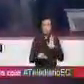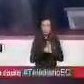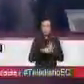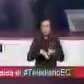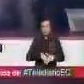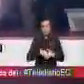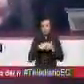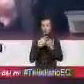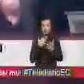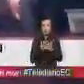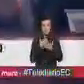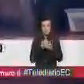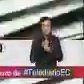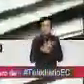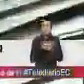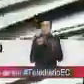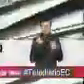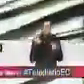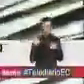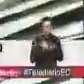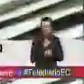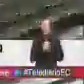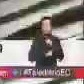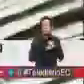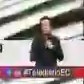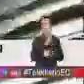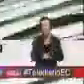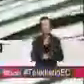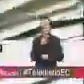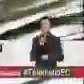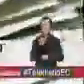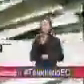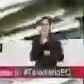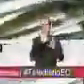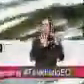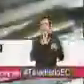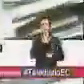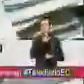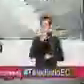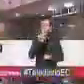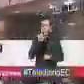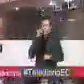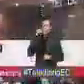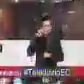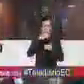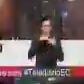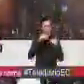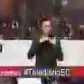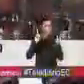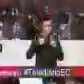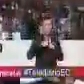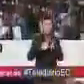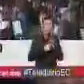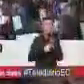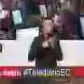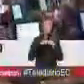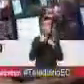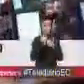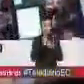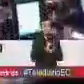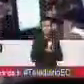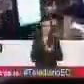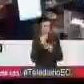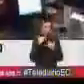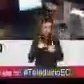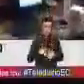Crecimiento Económico, con la cual se busca recaudar en 2020 731 millones de dólares. En este primer debate, los legisladores de distintas